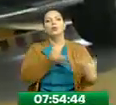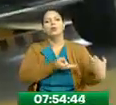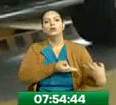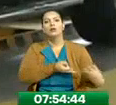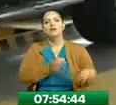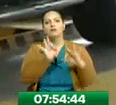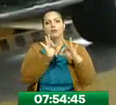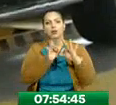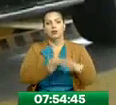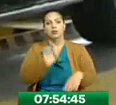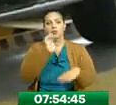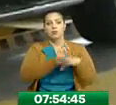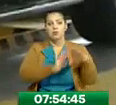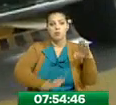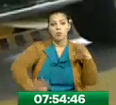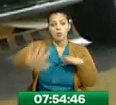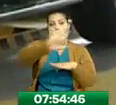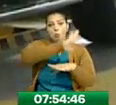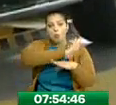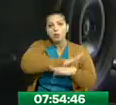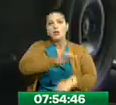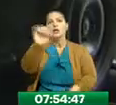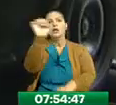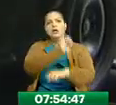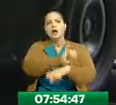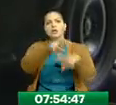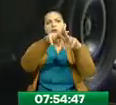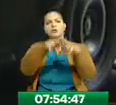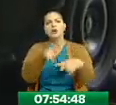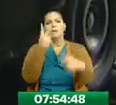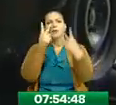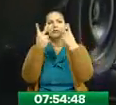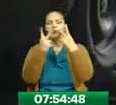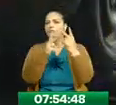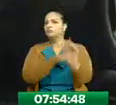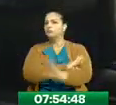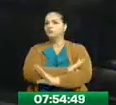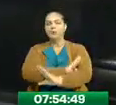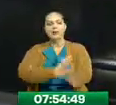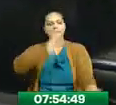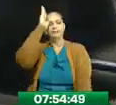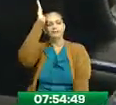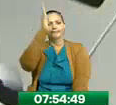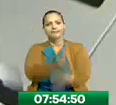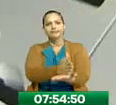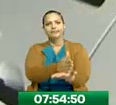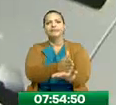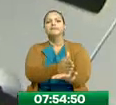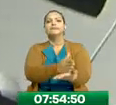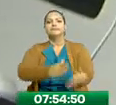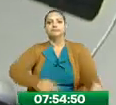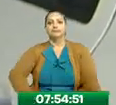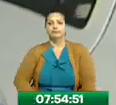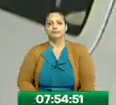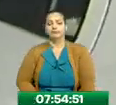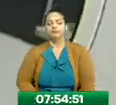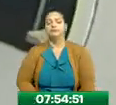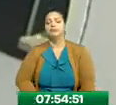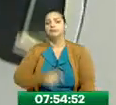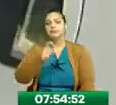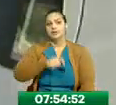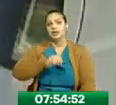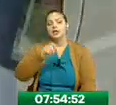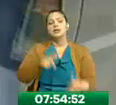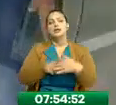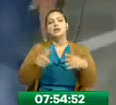país los servicios de revisiones vehiculares visuales que no cumplan con la normativa técnica de la ANT ni los estándares de normas INEN